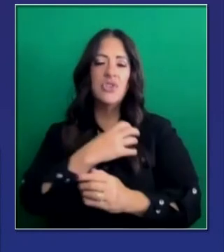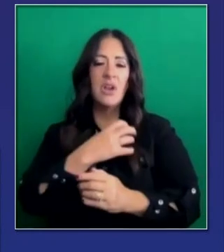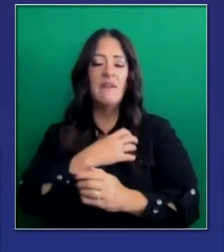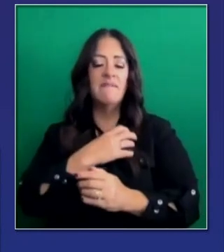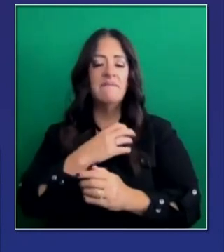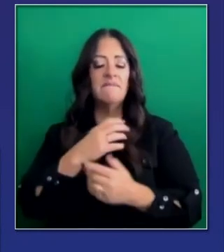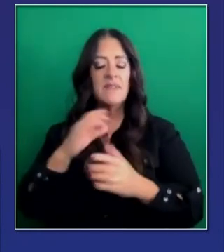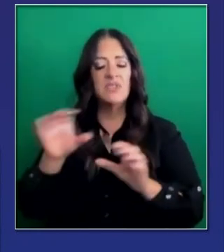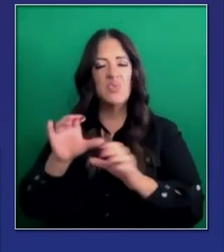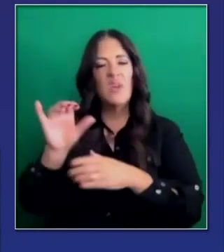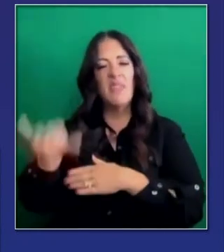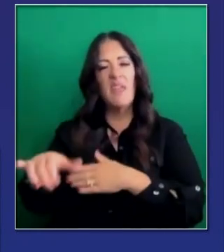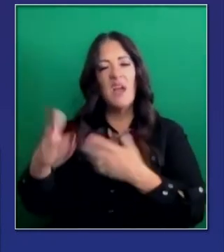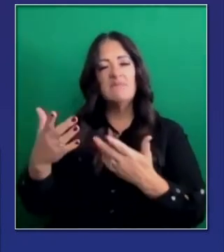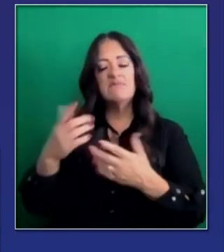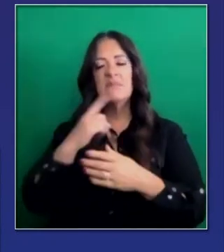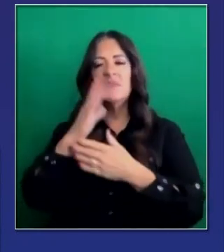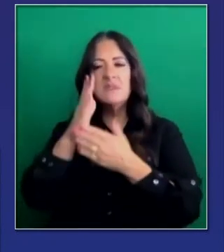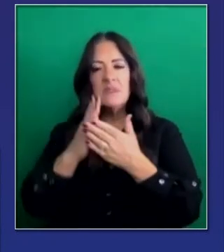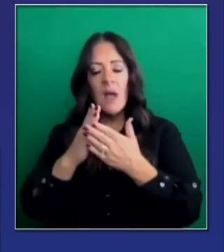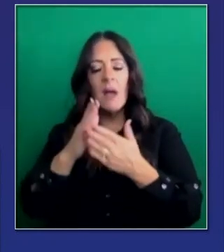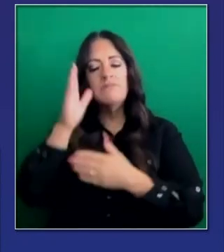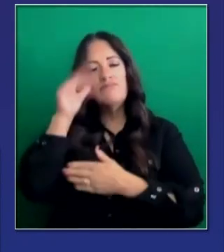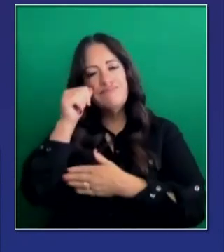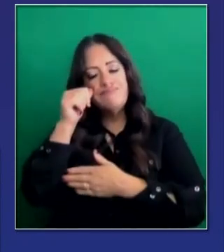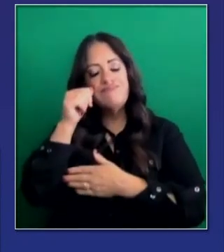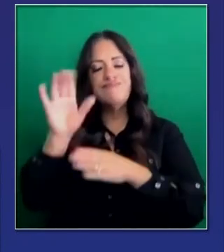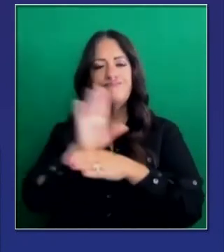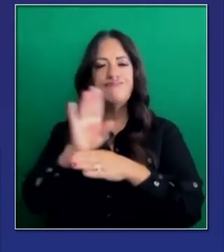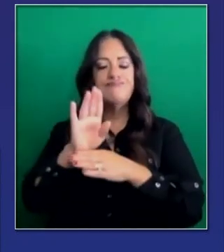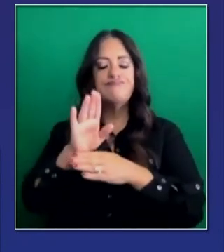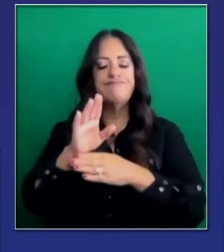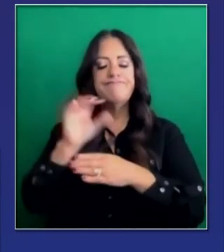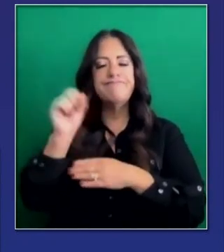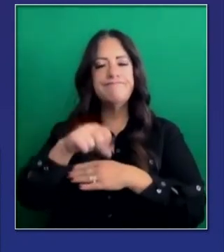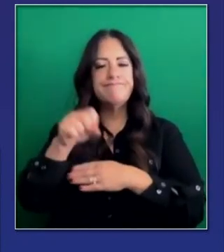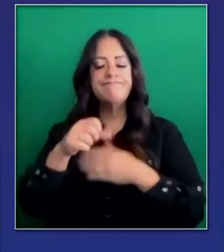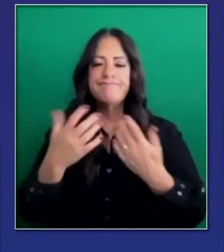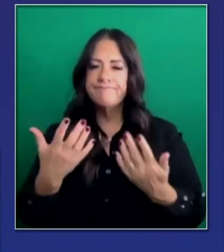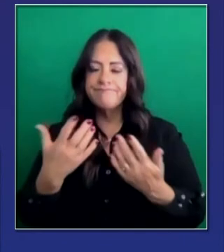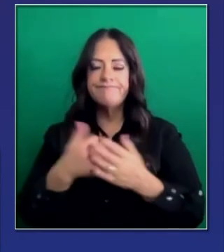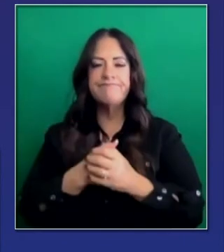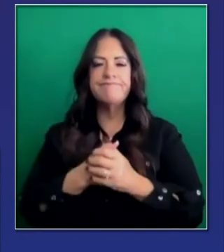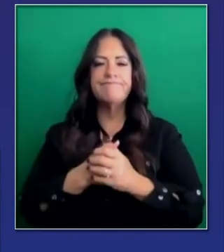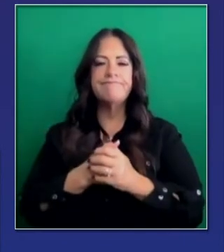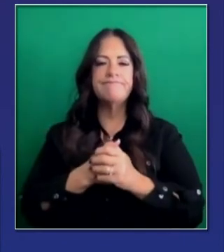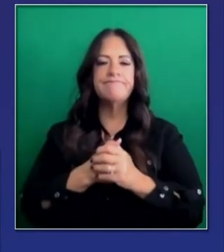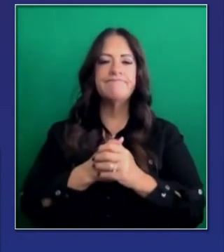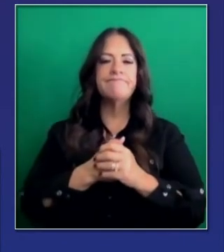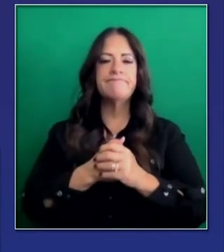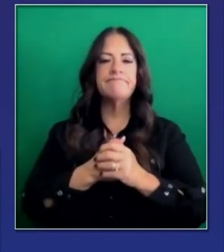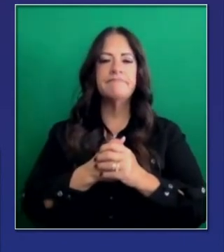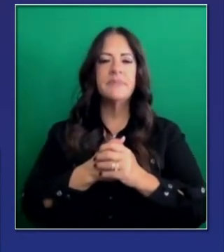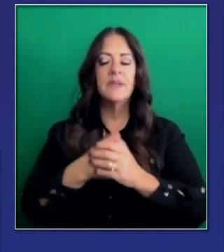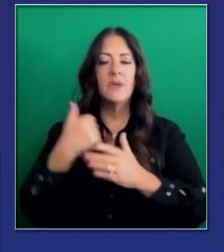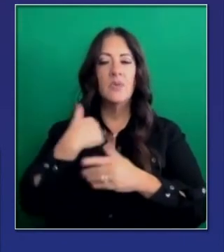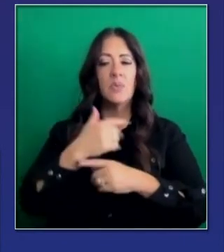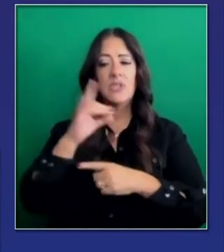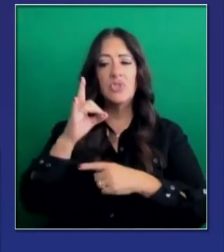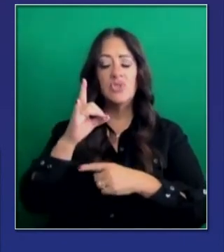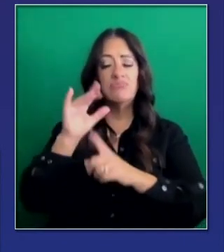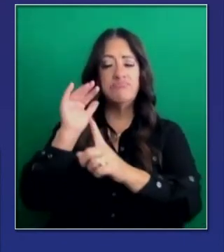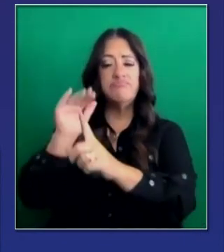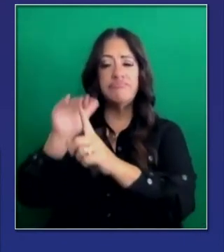través de todo el estado pero si definitivamente hay gente testaruda y gente que se opone a esto y al aparecer